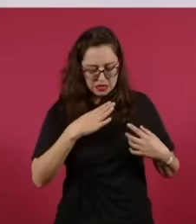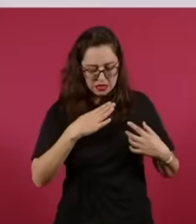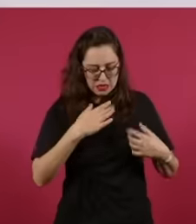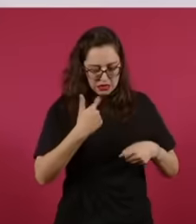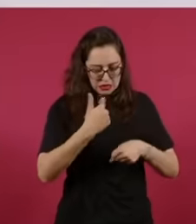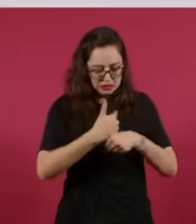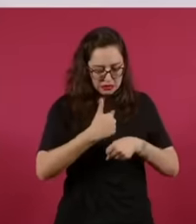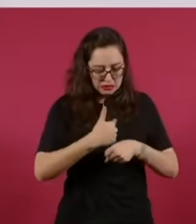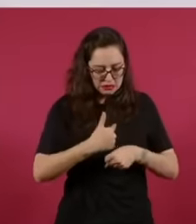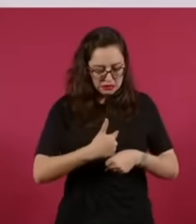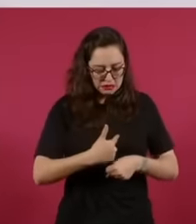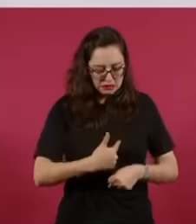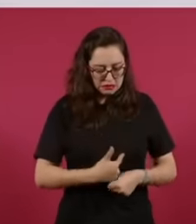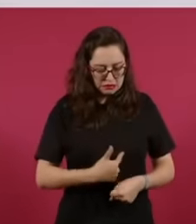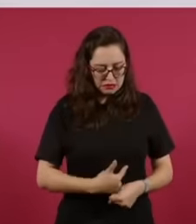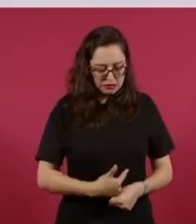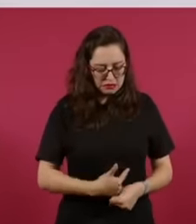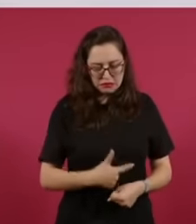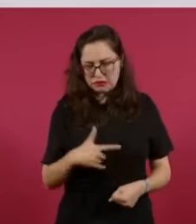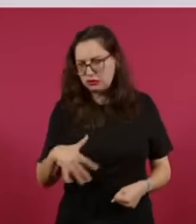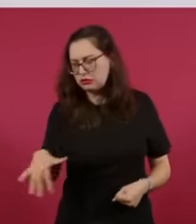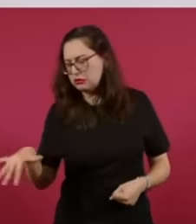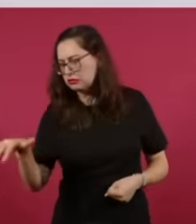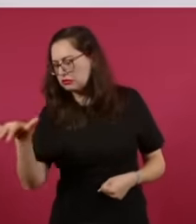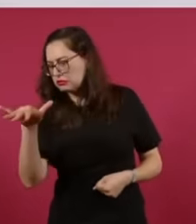¿qué está sucediendo en México?